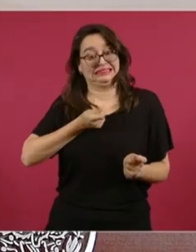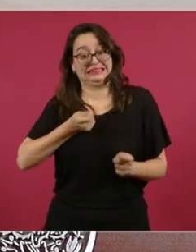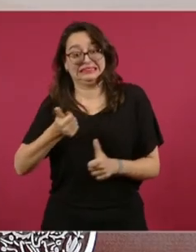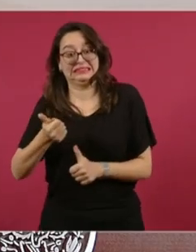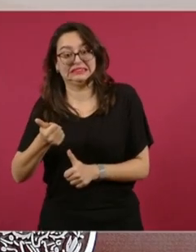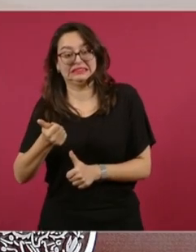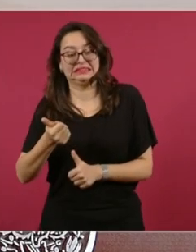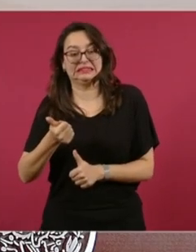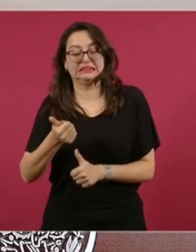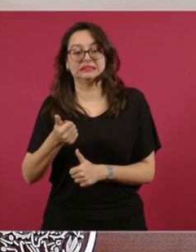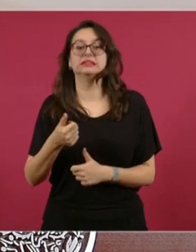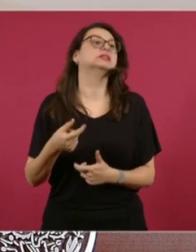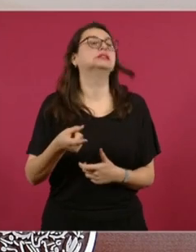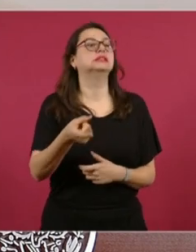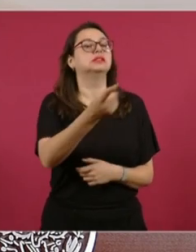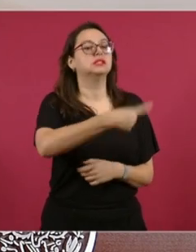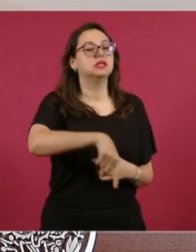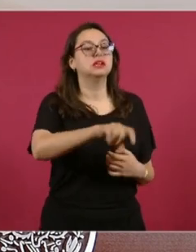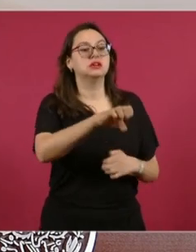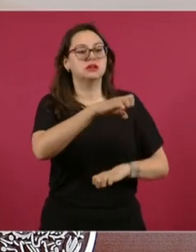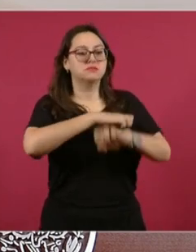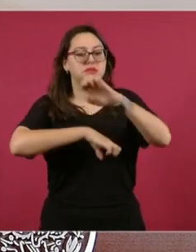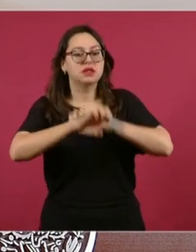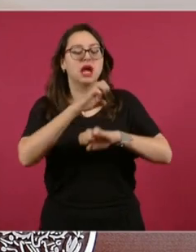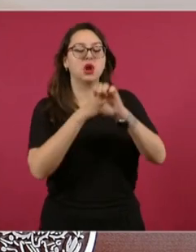Entonces se reunían y se reunían.